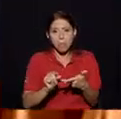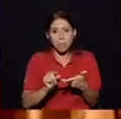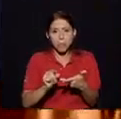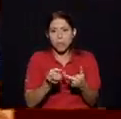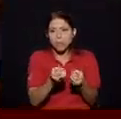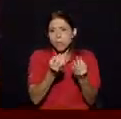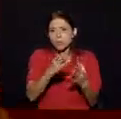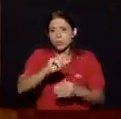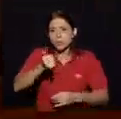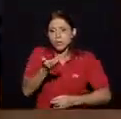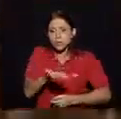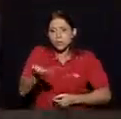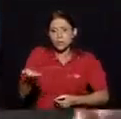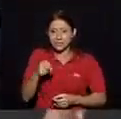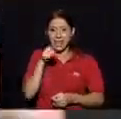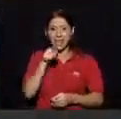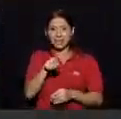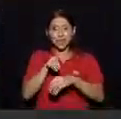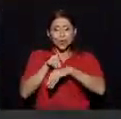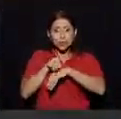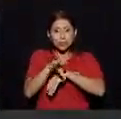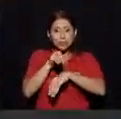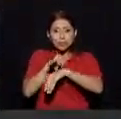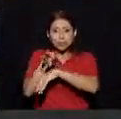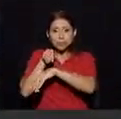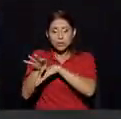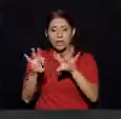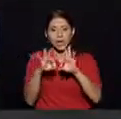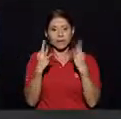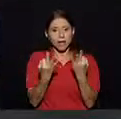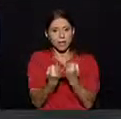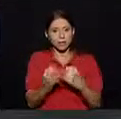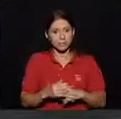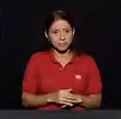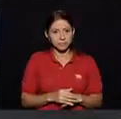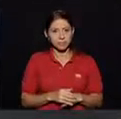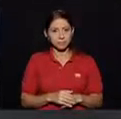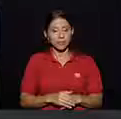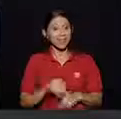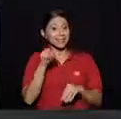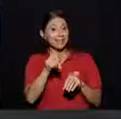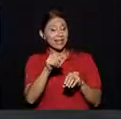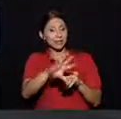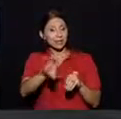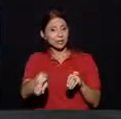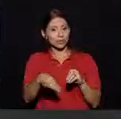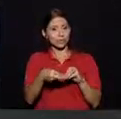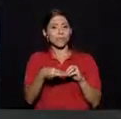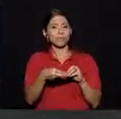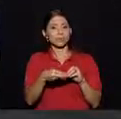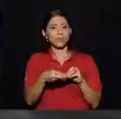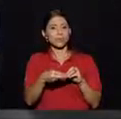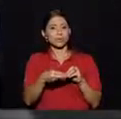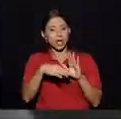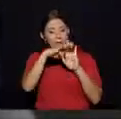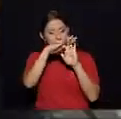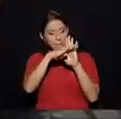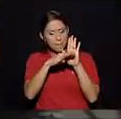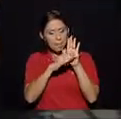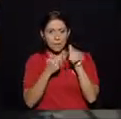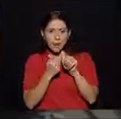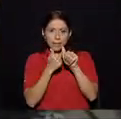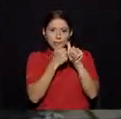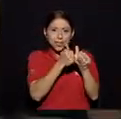entre muchas otras cosas, y eso va a repercutir en las familias. Si a esto le sumamos patrones